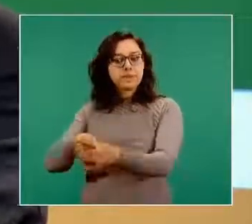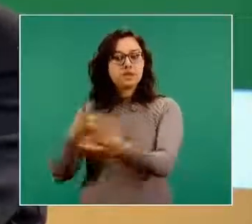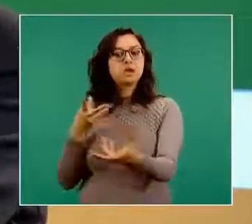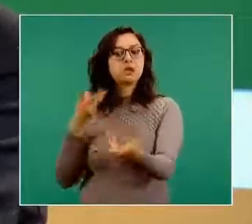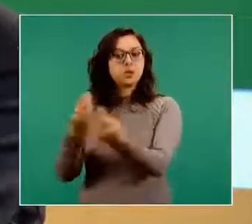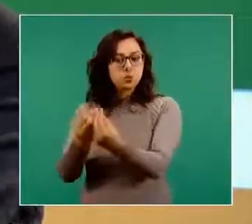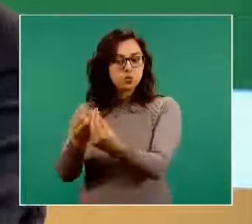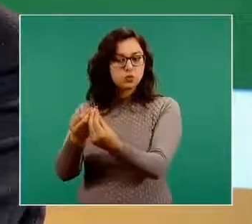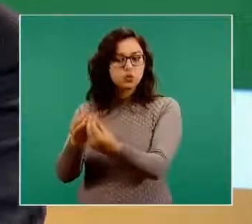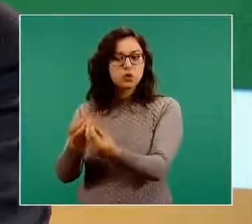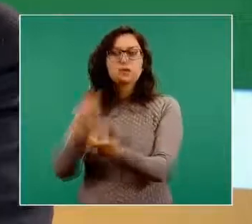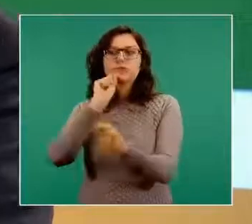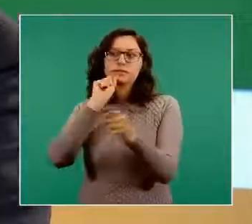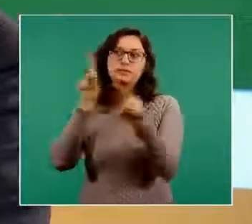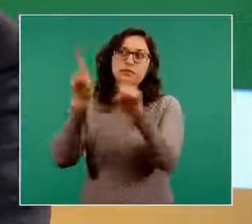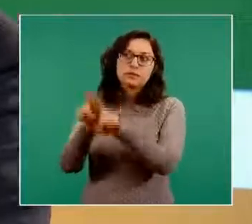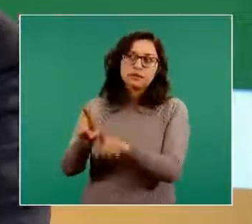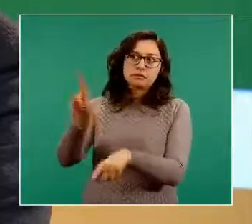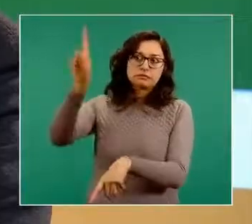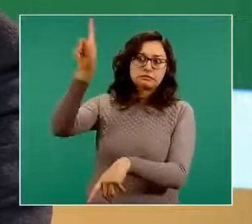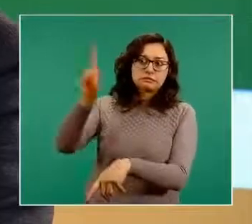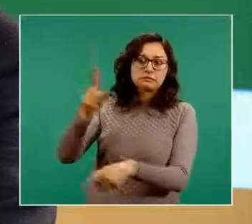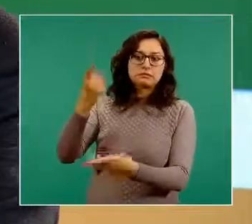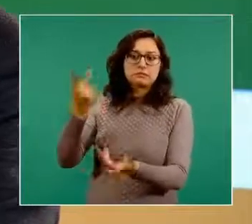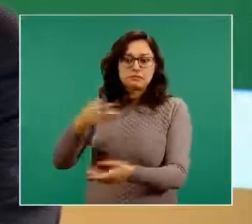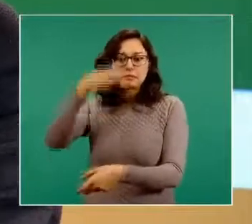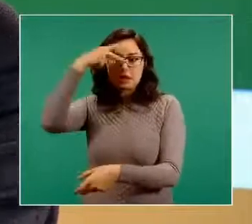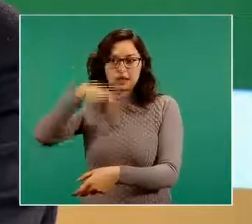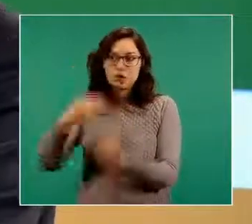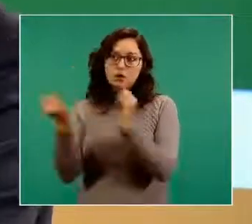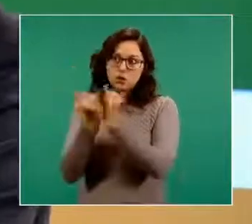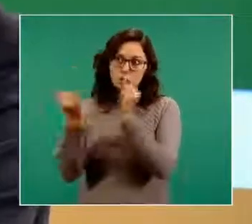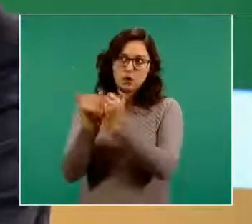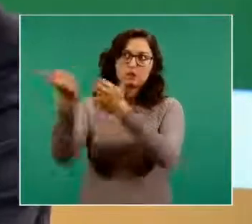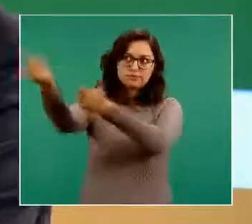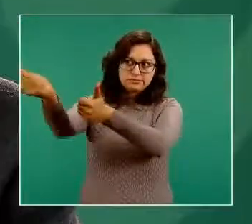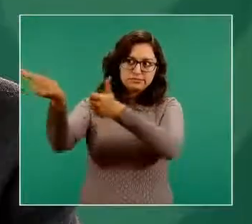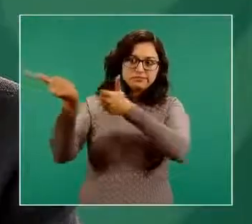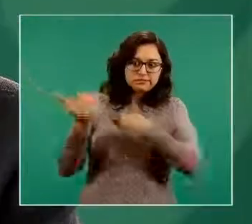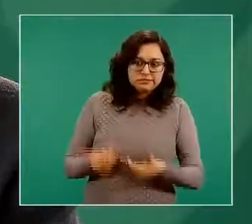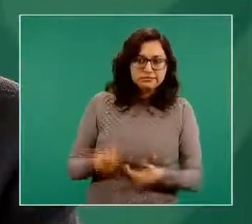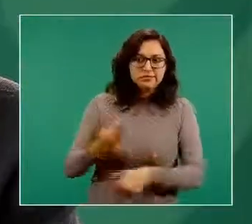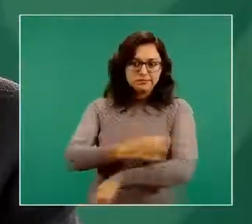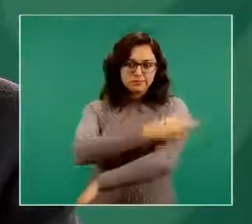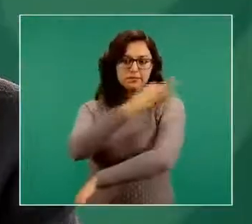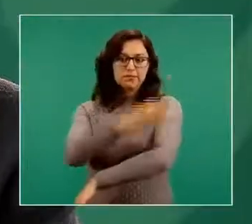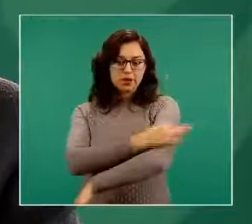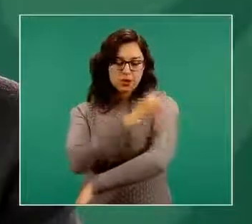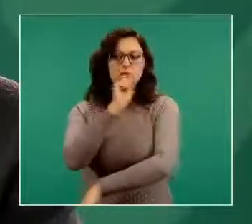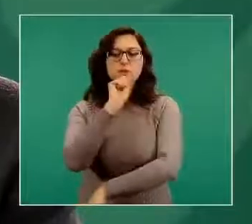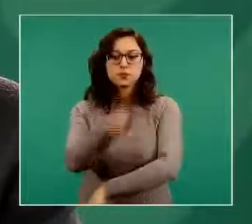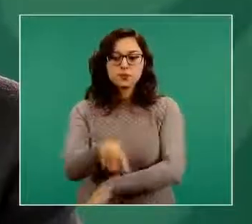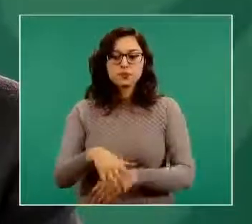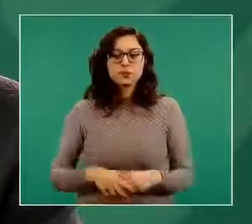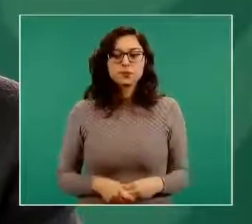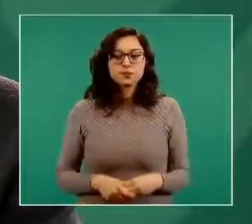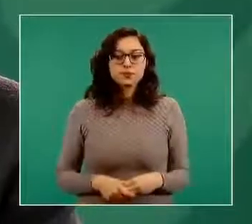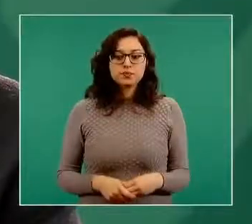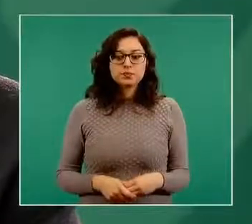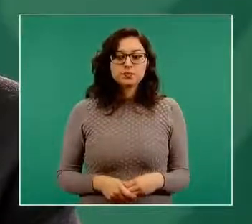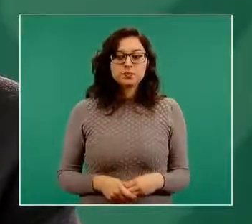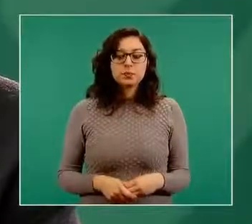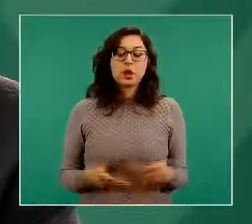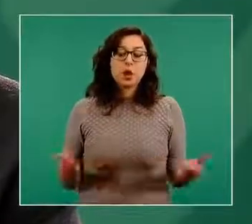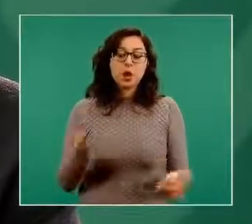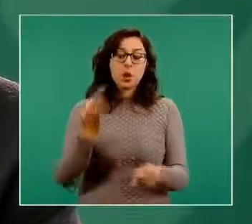solicitó que también se incluya el abastecimiento para México. ¿Cuál es la vacuna con la que se